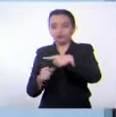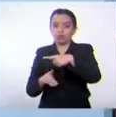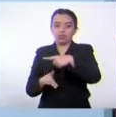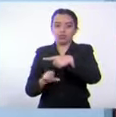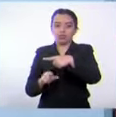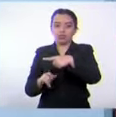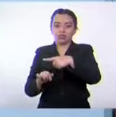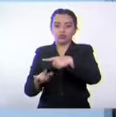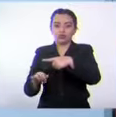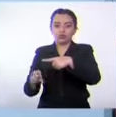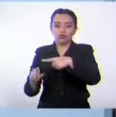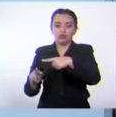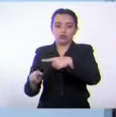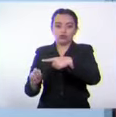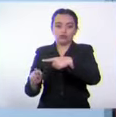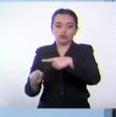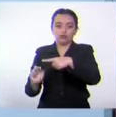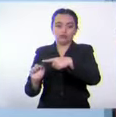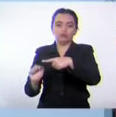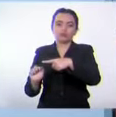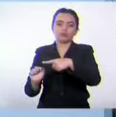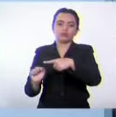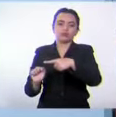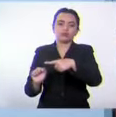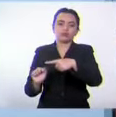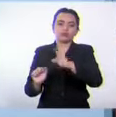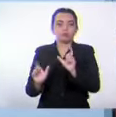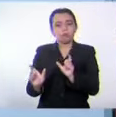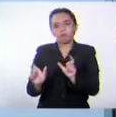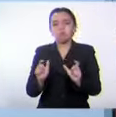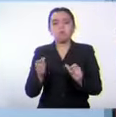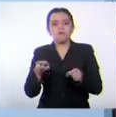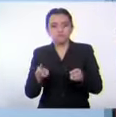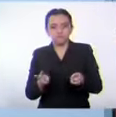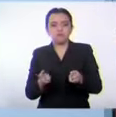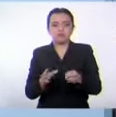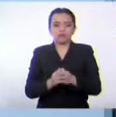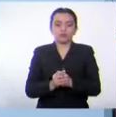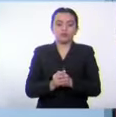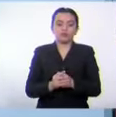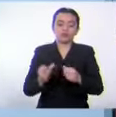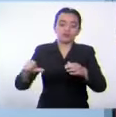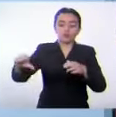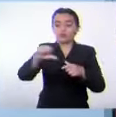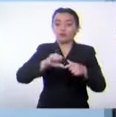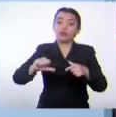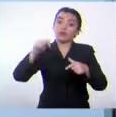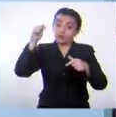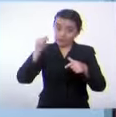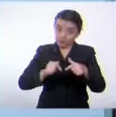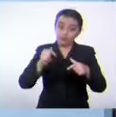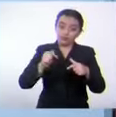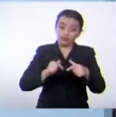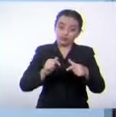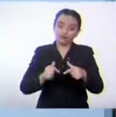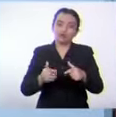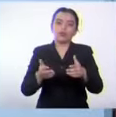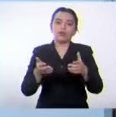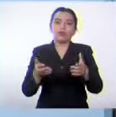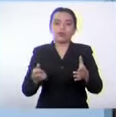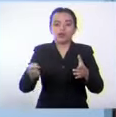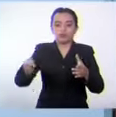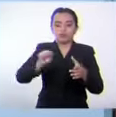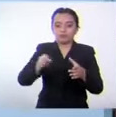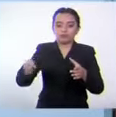En este caso, como es un sólido disuelto en un líquido, consideramos solamente el volumen de